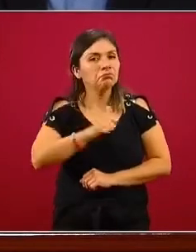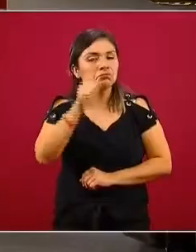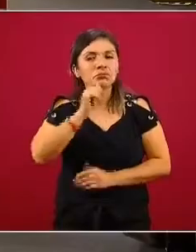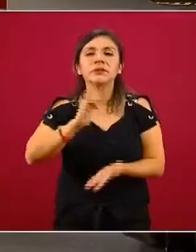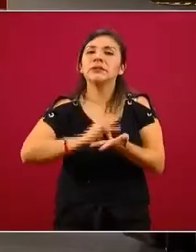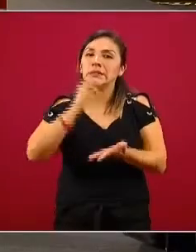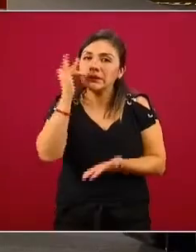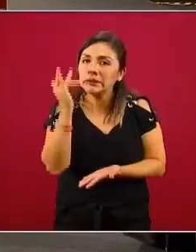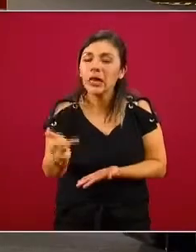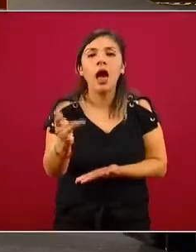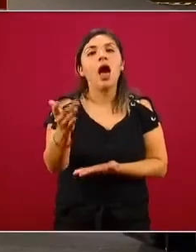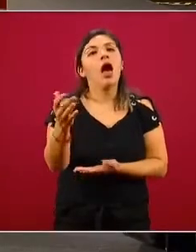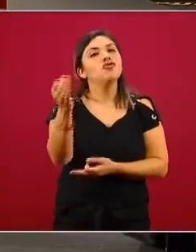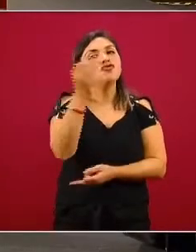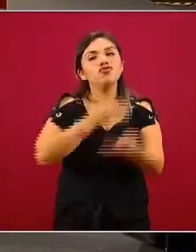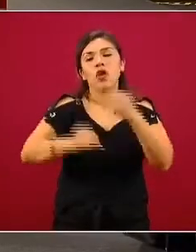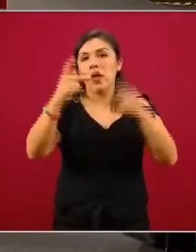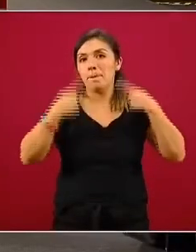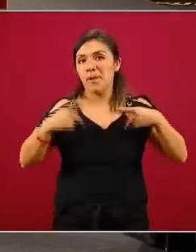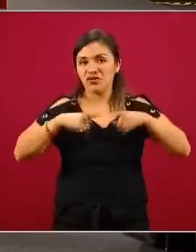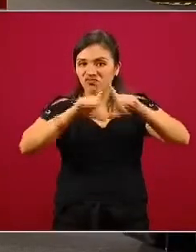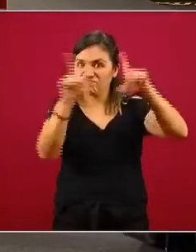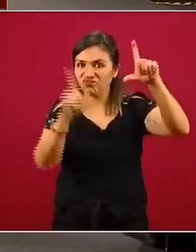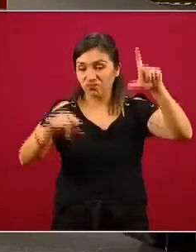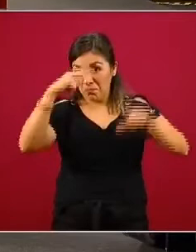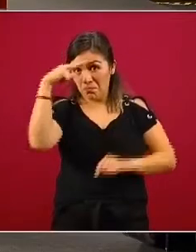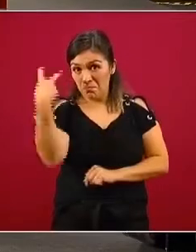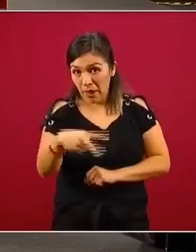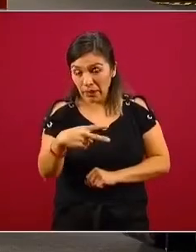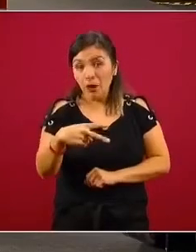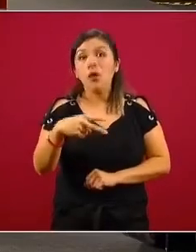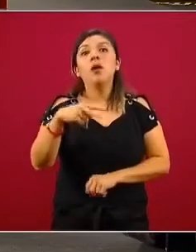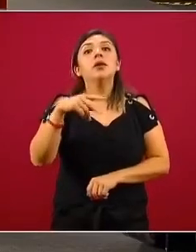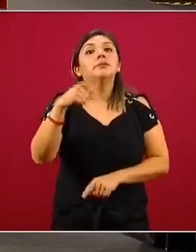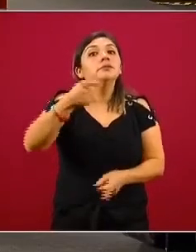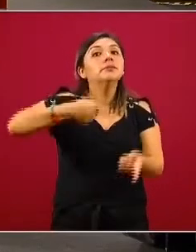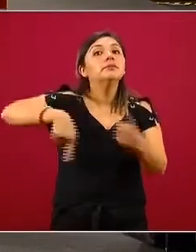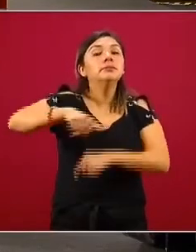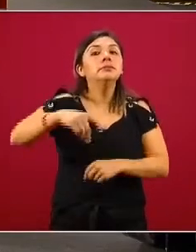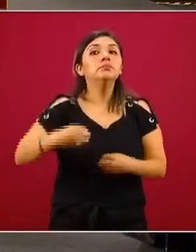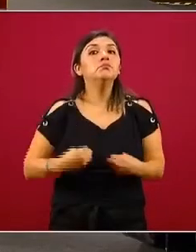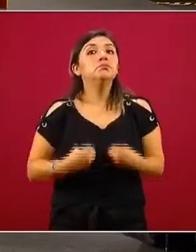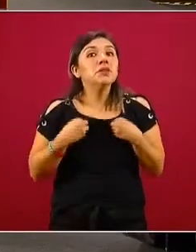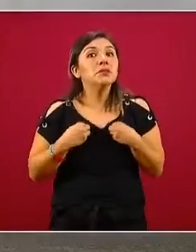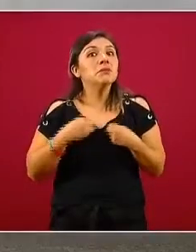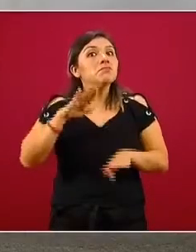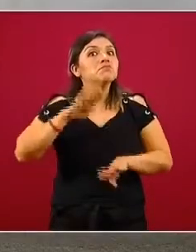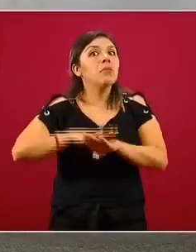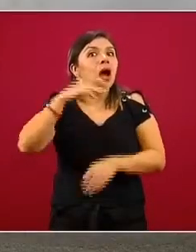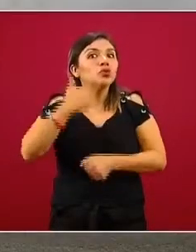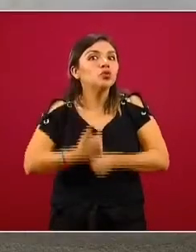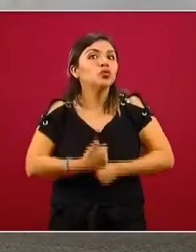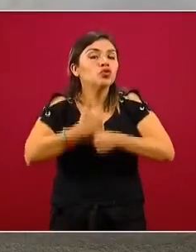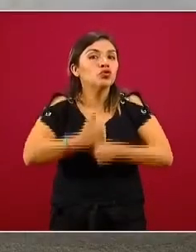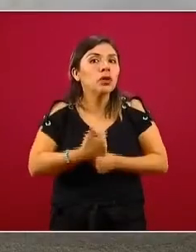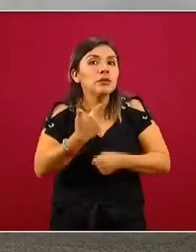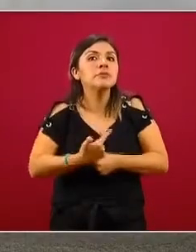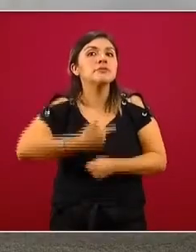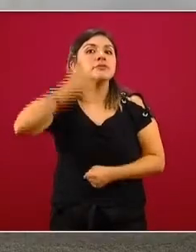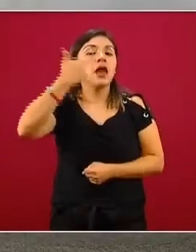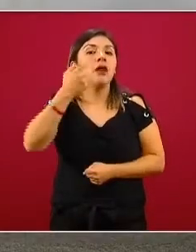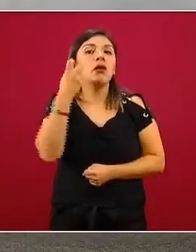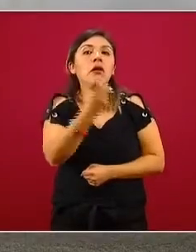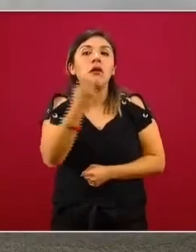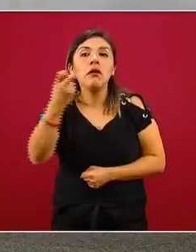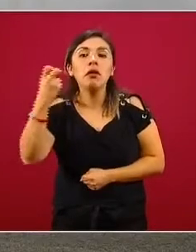un agradecimiento al pueblo de México, en particular a quienes viven con mayor intensidad o sufren con mayor intensidad